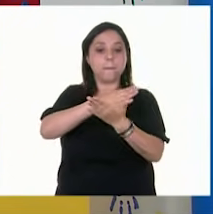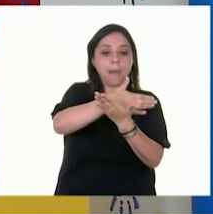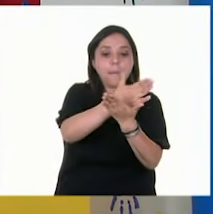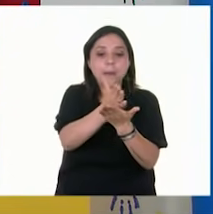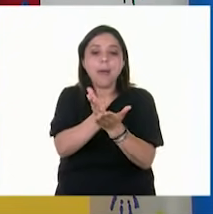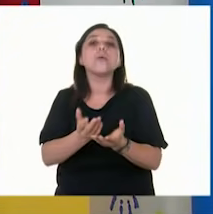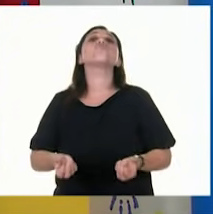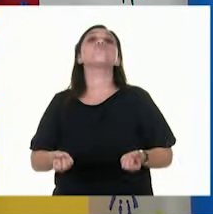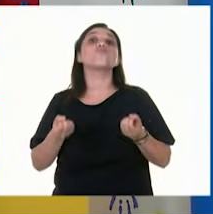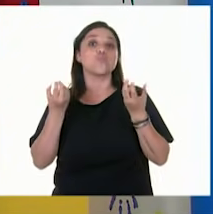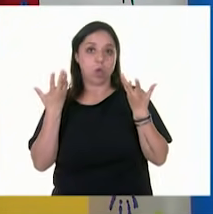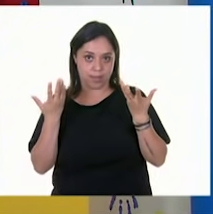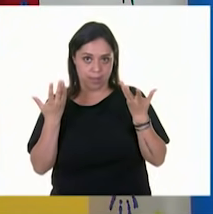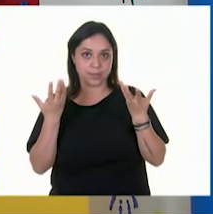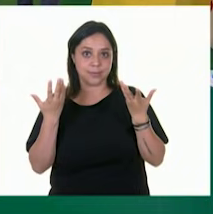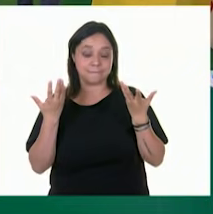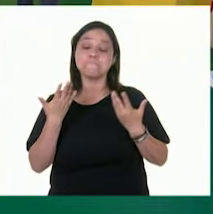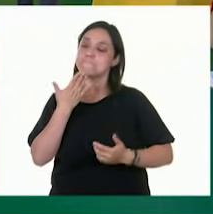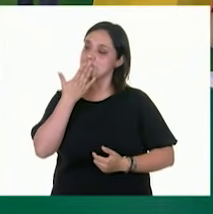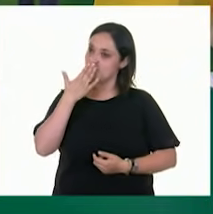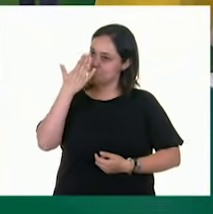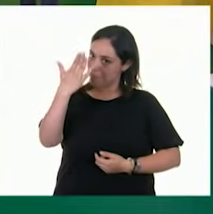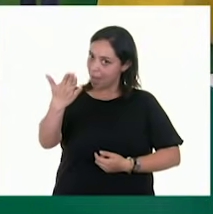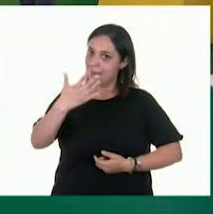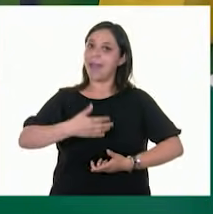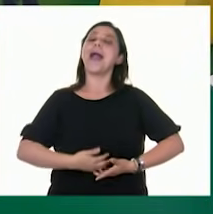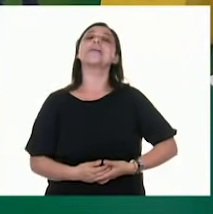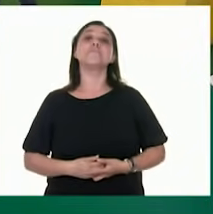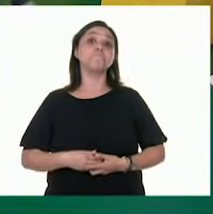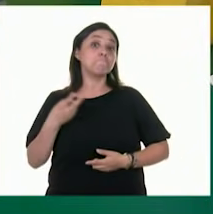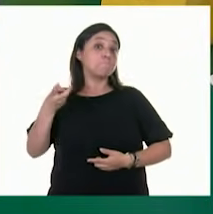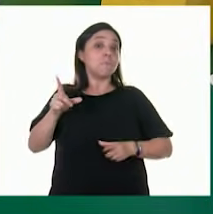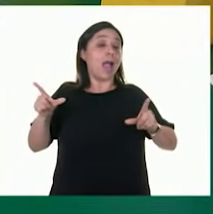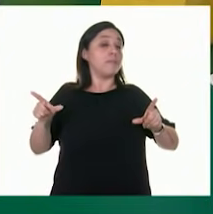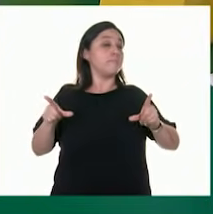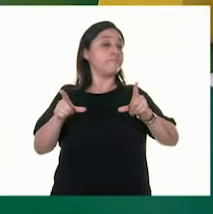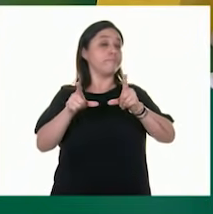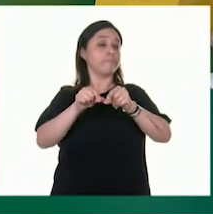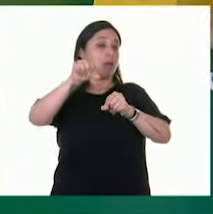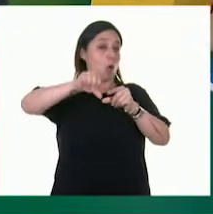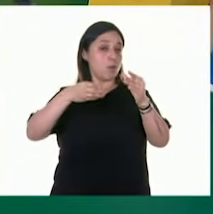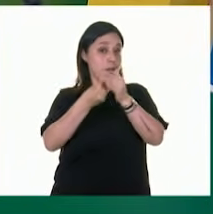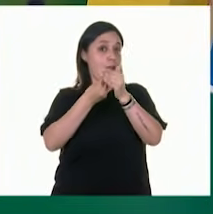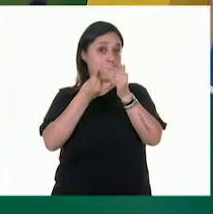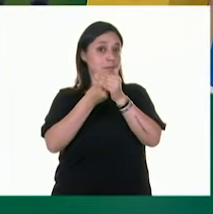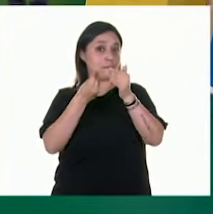partes lo vamos a repartir? Ajá. Excelente. Con esto, prácticamente hemos terminado nuestra sesión del día de